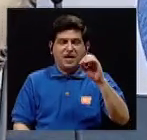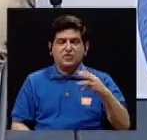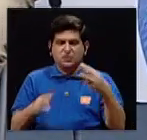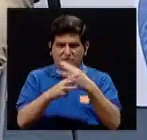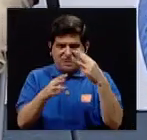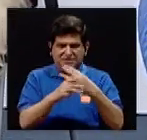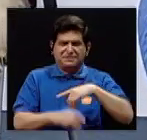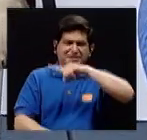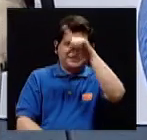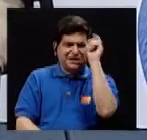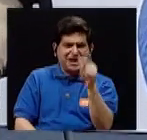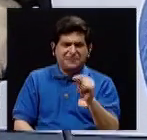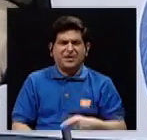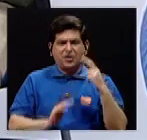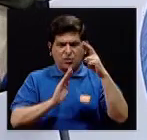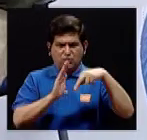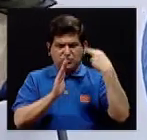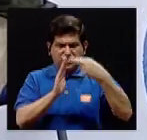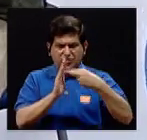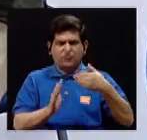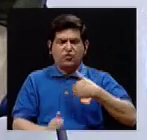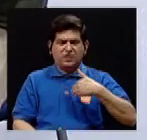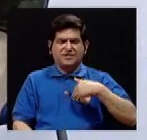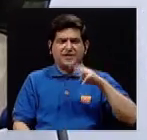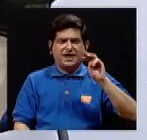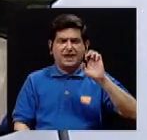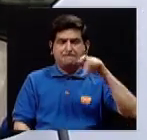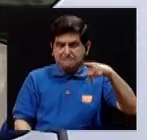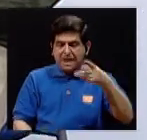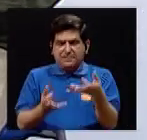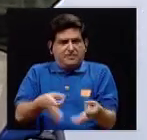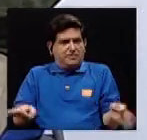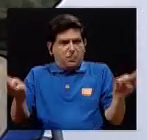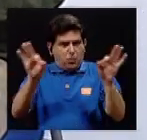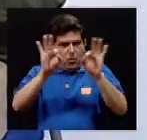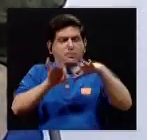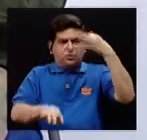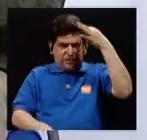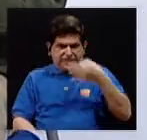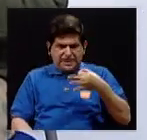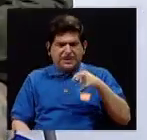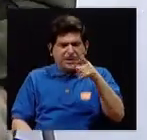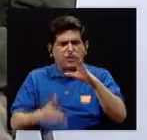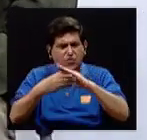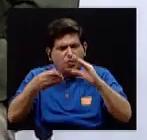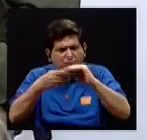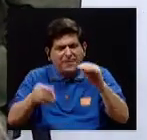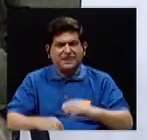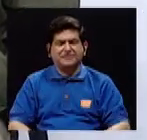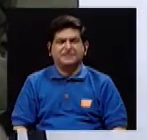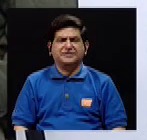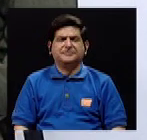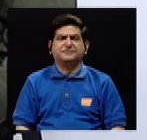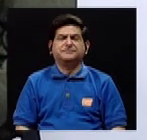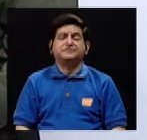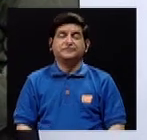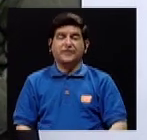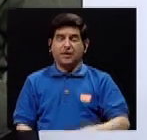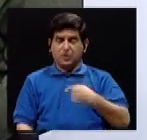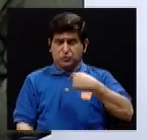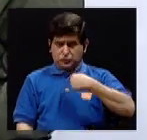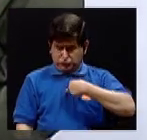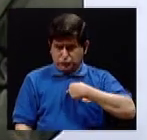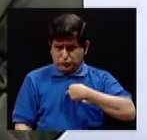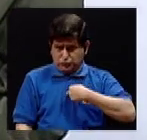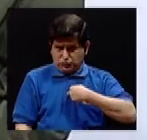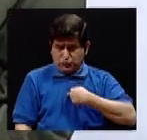planteada la pregunta del papel del mep que a mí me parece que es fundamental en todo esto esto coméntenos María Elena Bueno